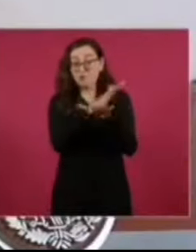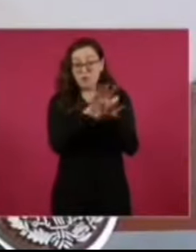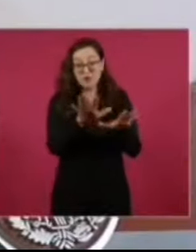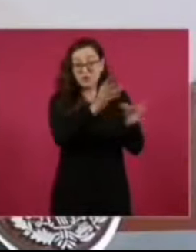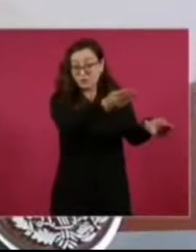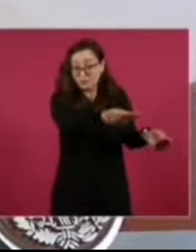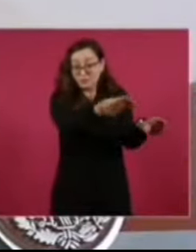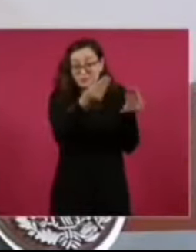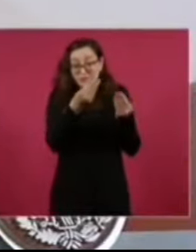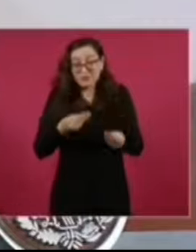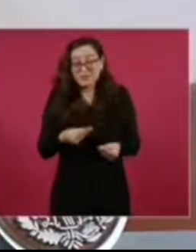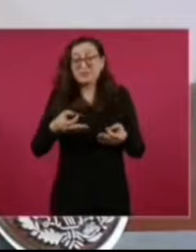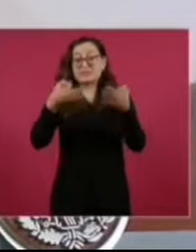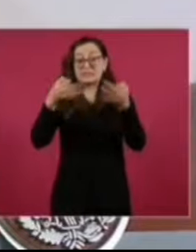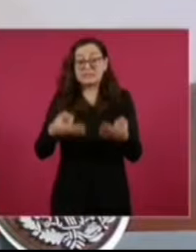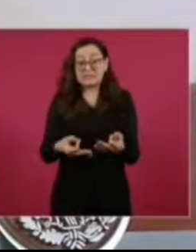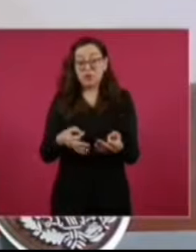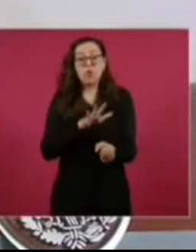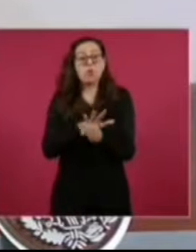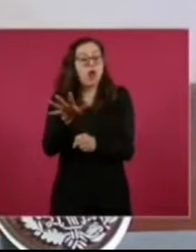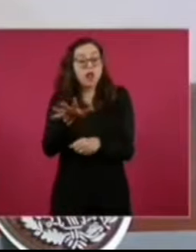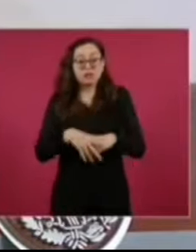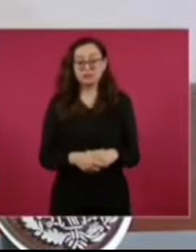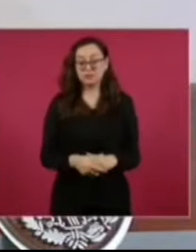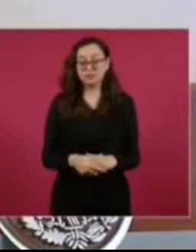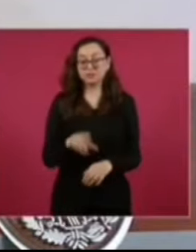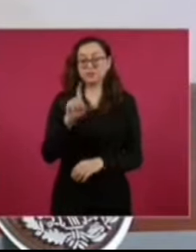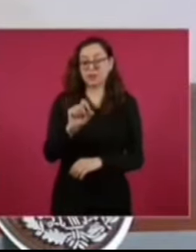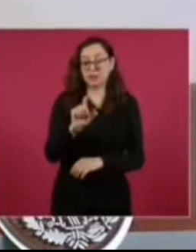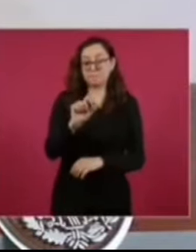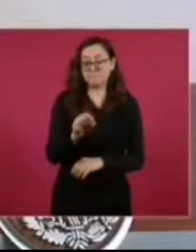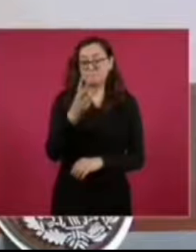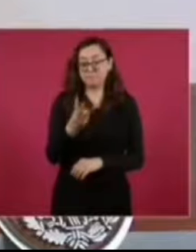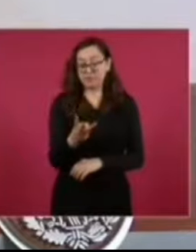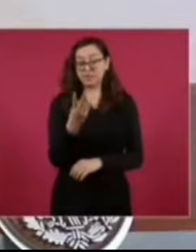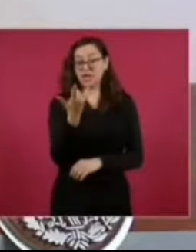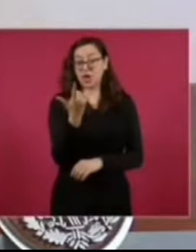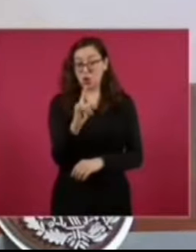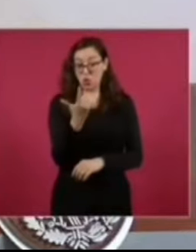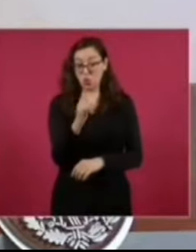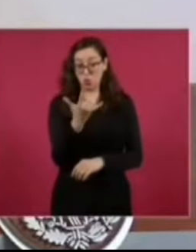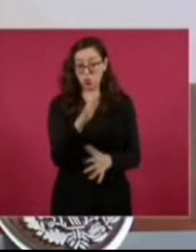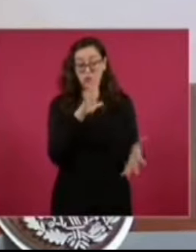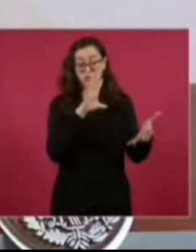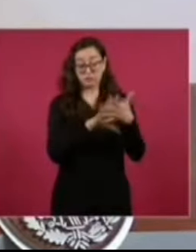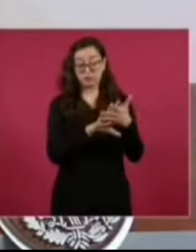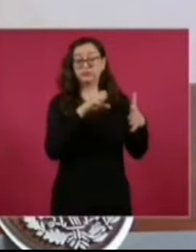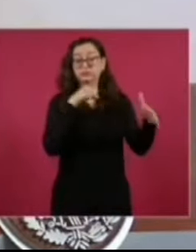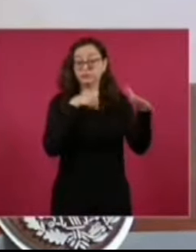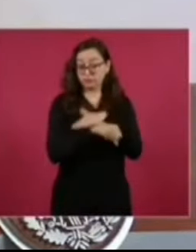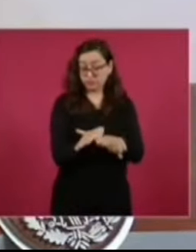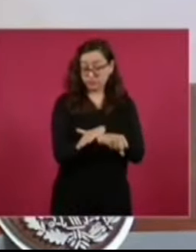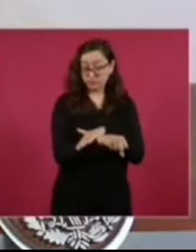nos informaron oficialmente que el 23 de julio dejó el reclusorio, bueno el penal en donde